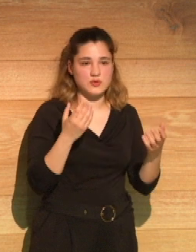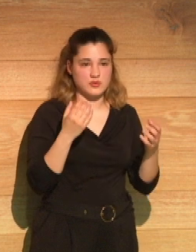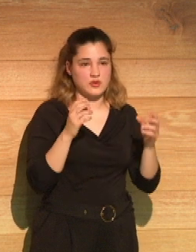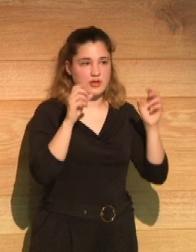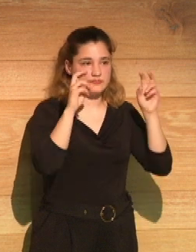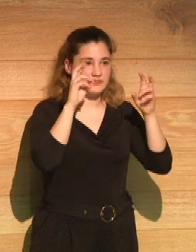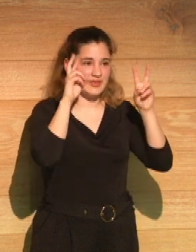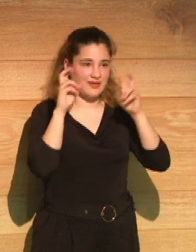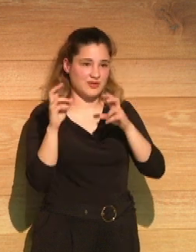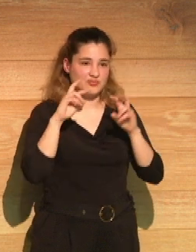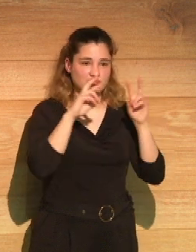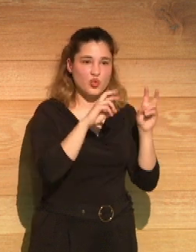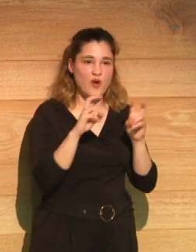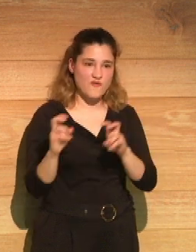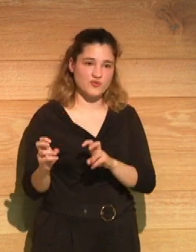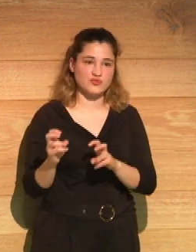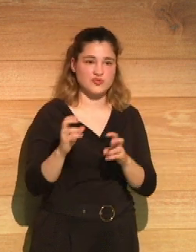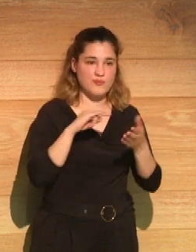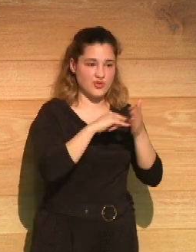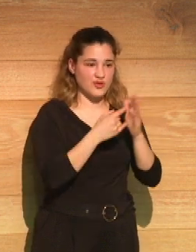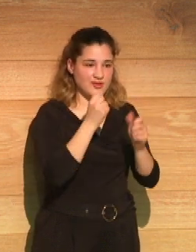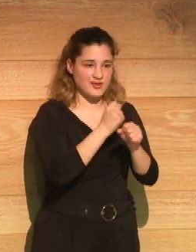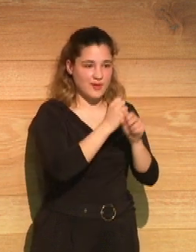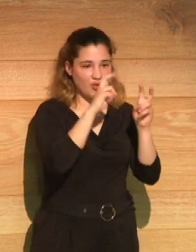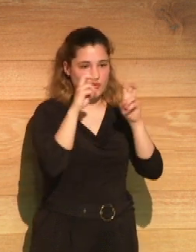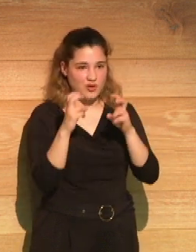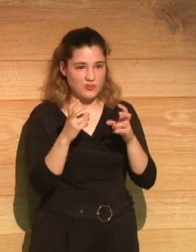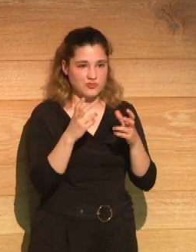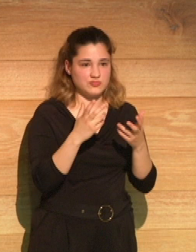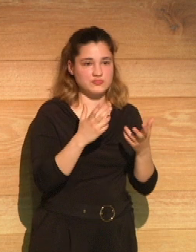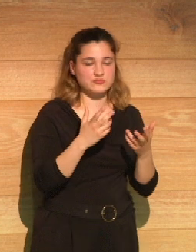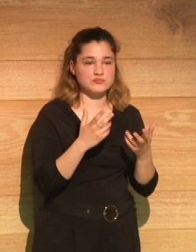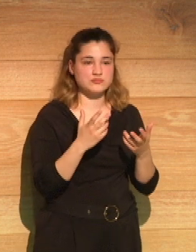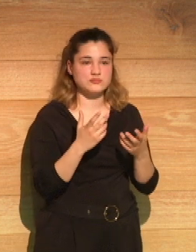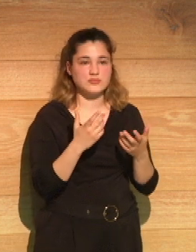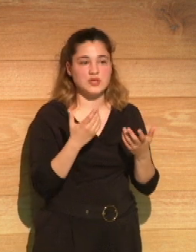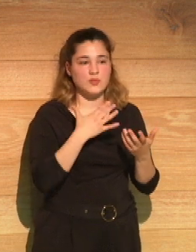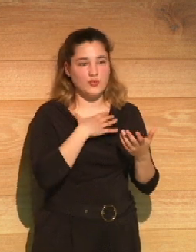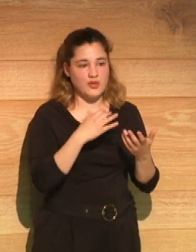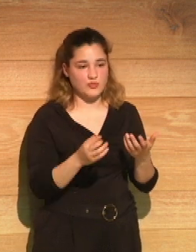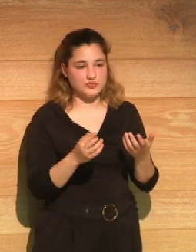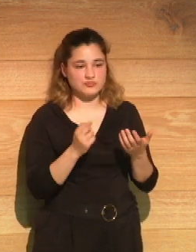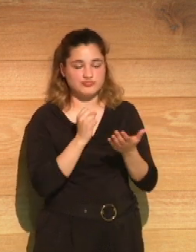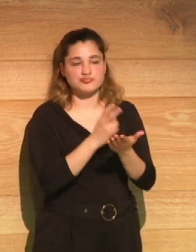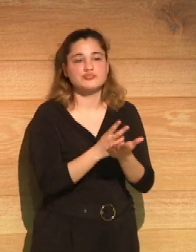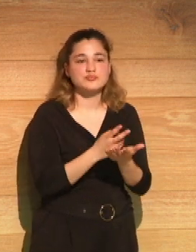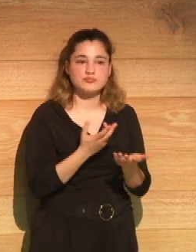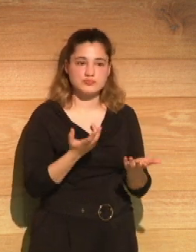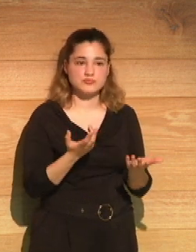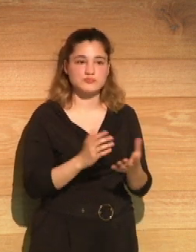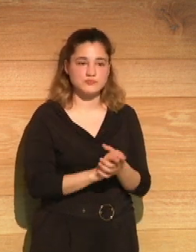metodologías de trabajo que nos permitan tomar riesgos sanos, riesgos creativos, riesgos